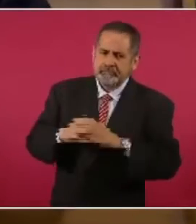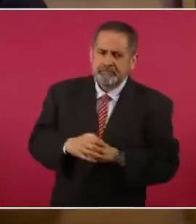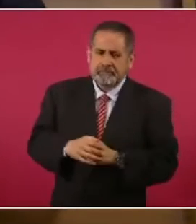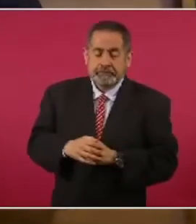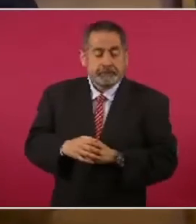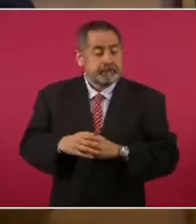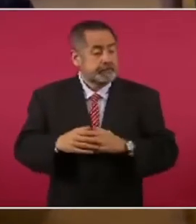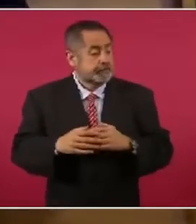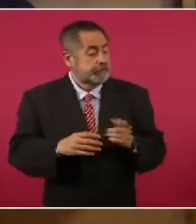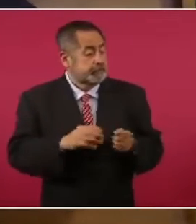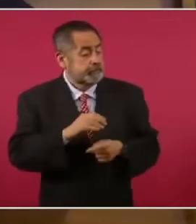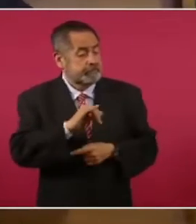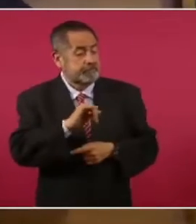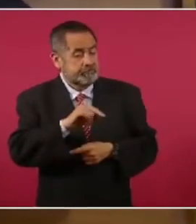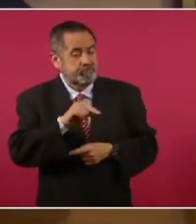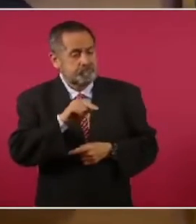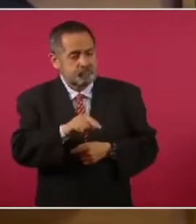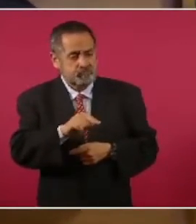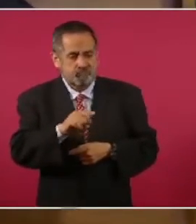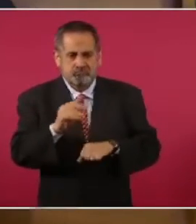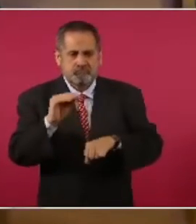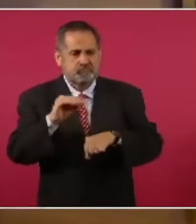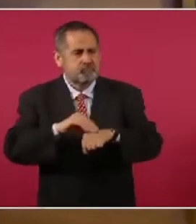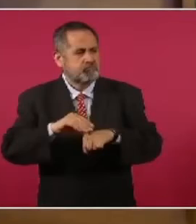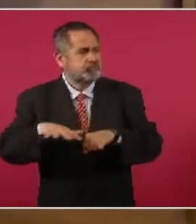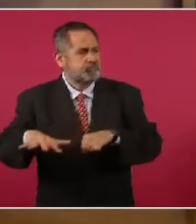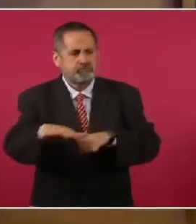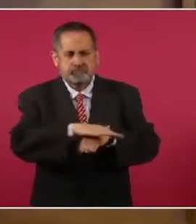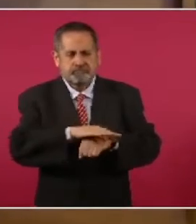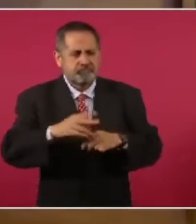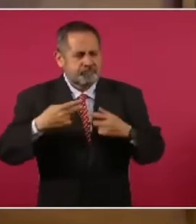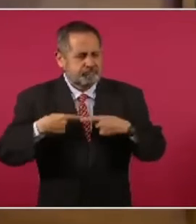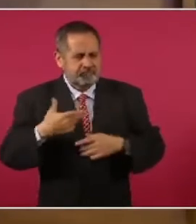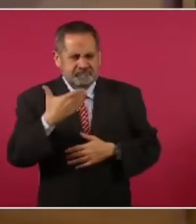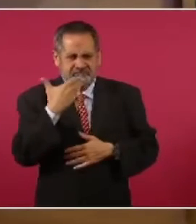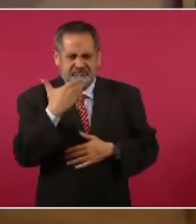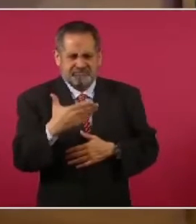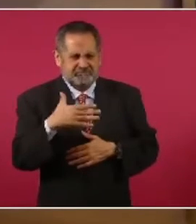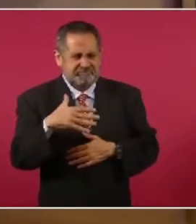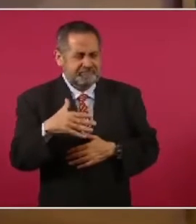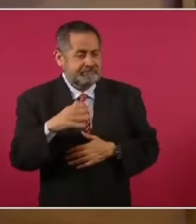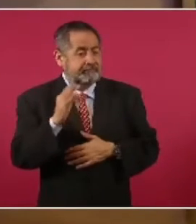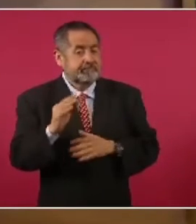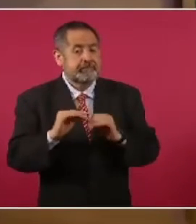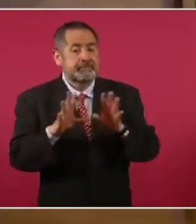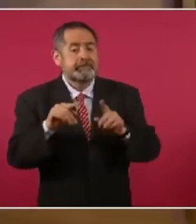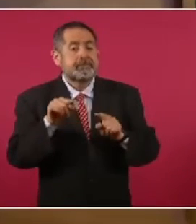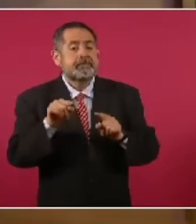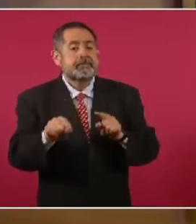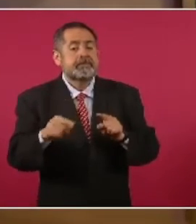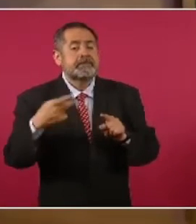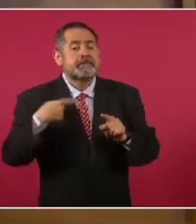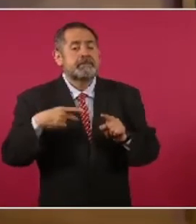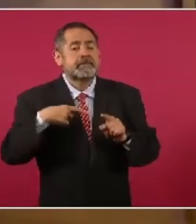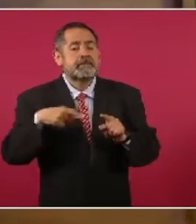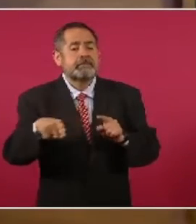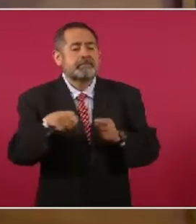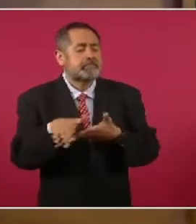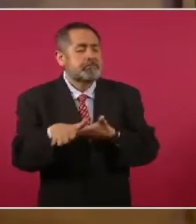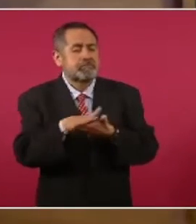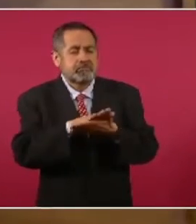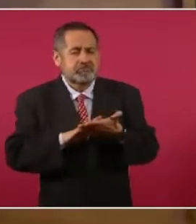Sí, se portaron muy bien, sobre todo la gente